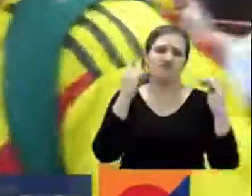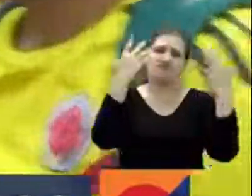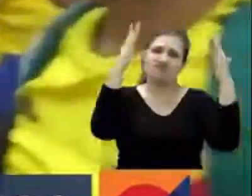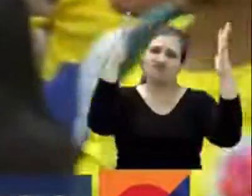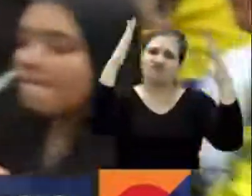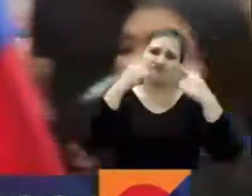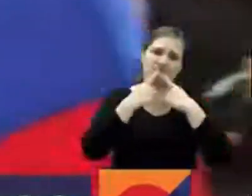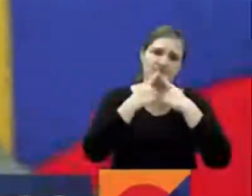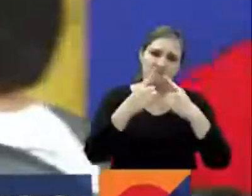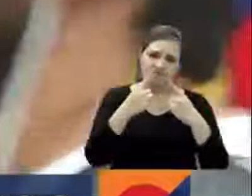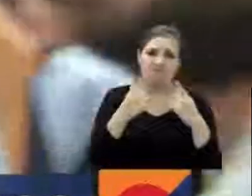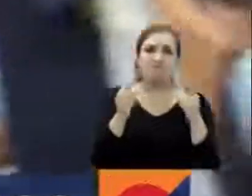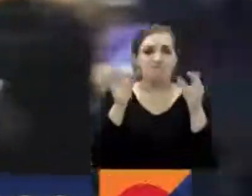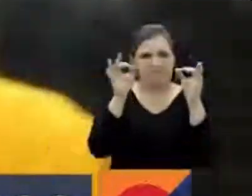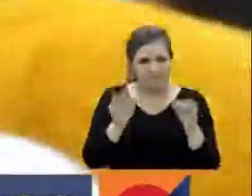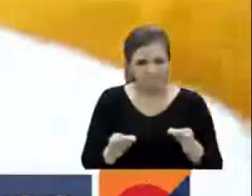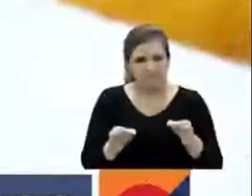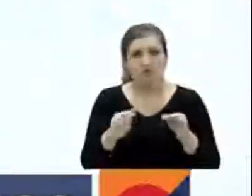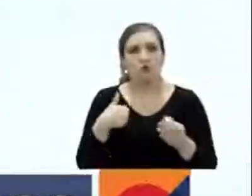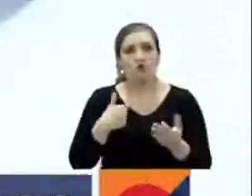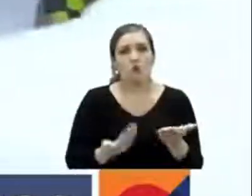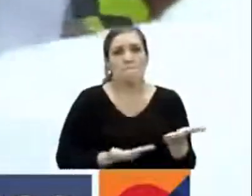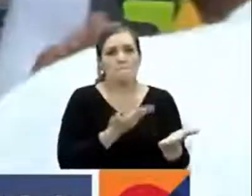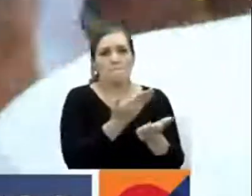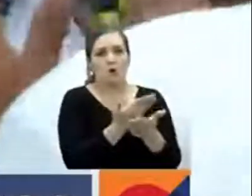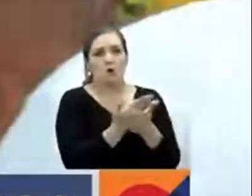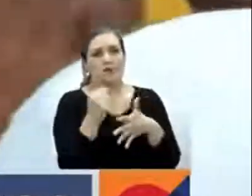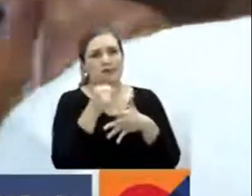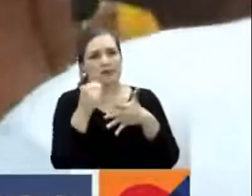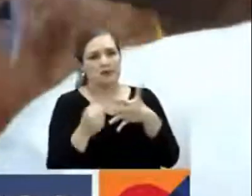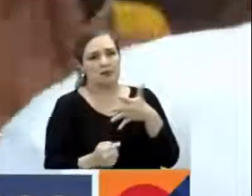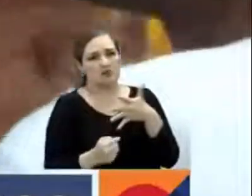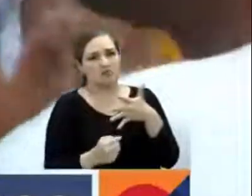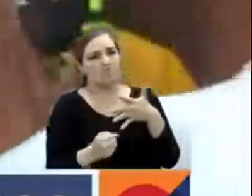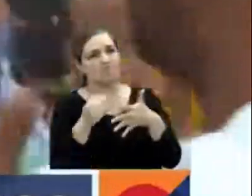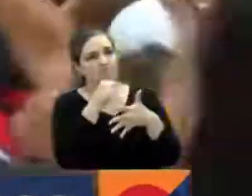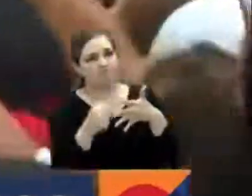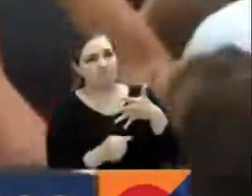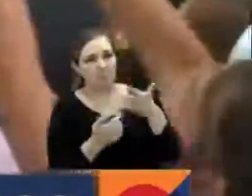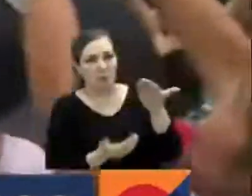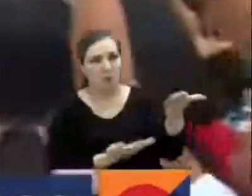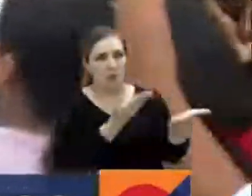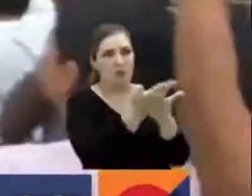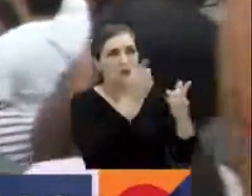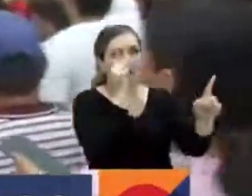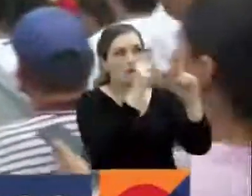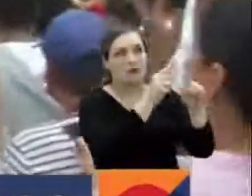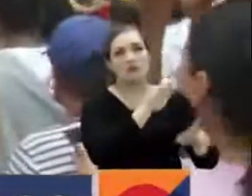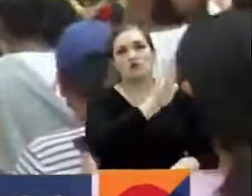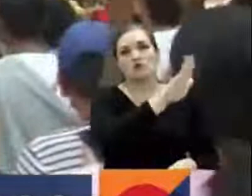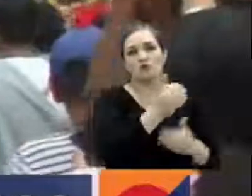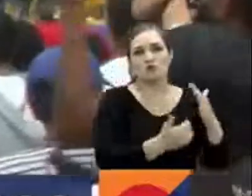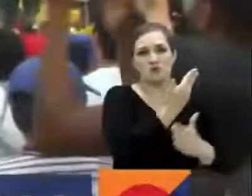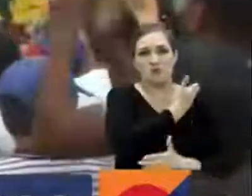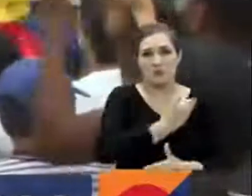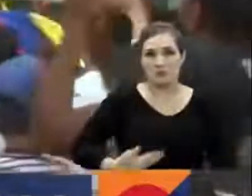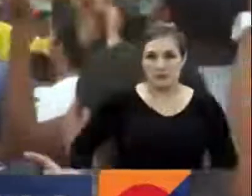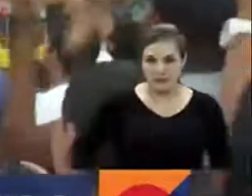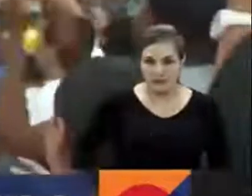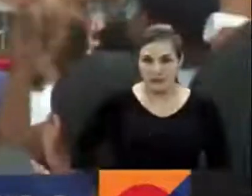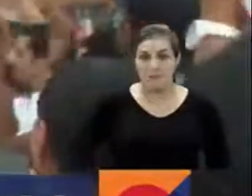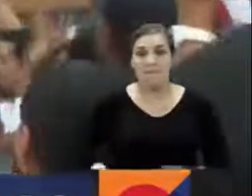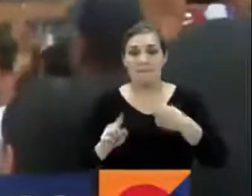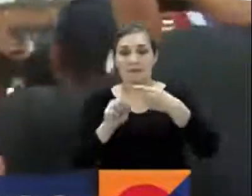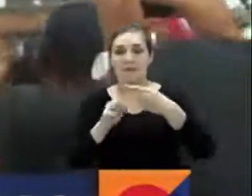aseguró que tiene 5 propuestas que serán presentadas al presidente electo. Una de ellas tiene que ver con crear el